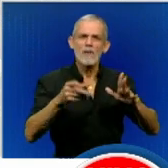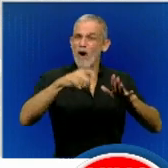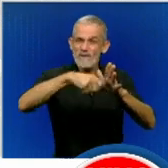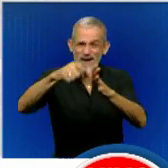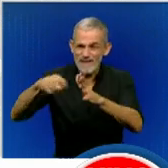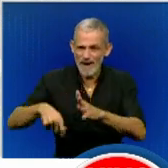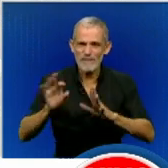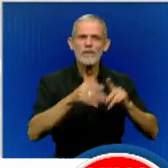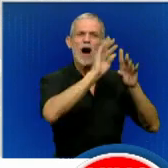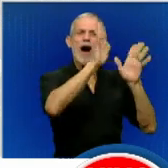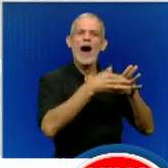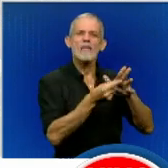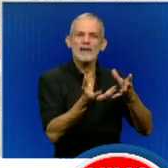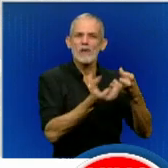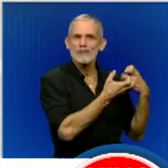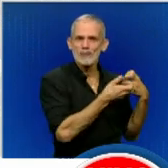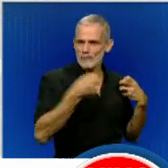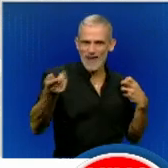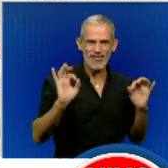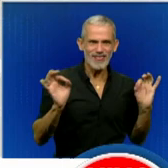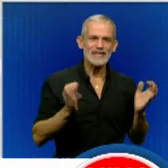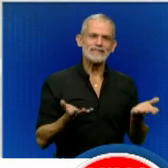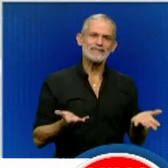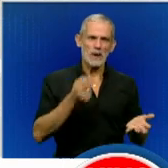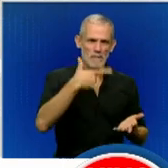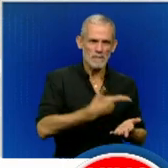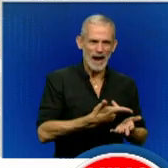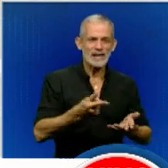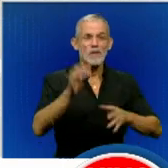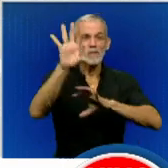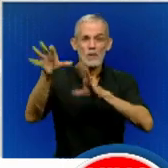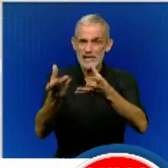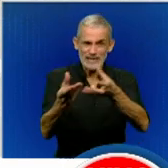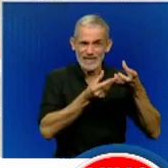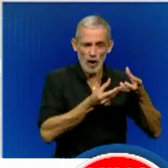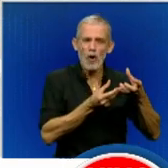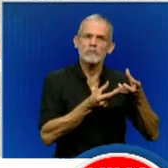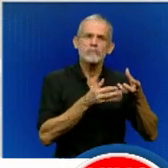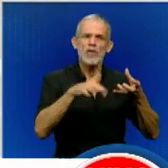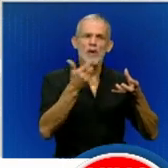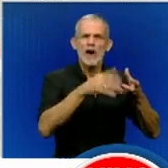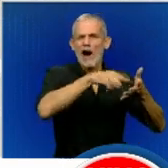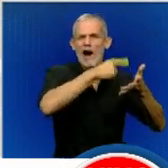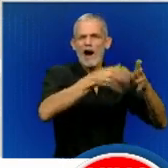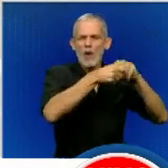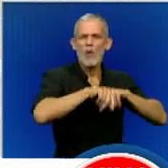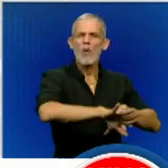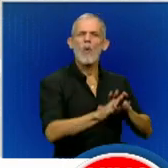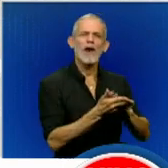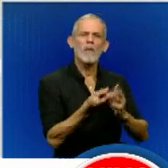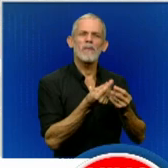se quedó con los fondos de las hojas no solamente que se lo sacó a las provincias sino que se los quedó para su presupuesto